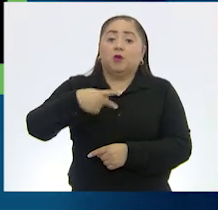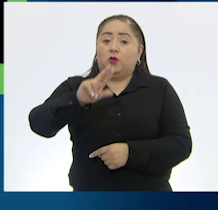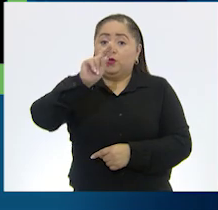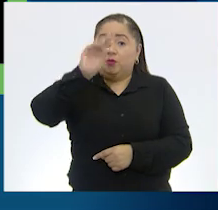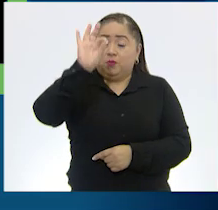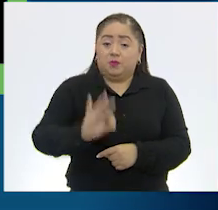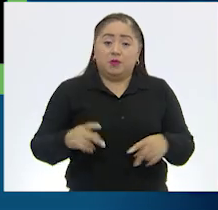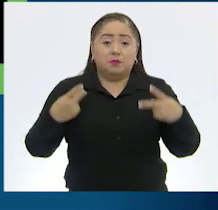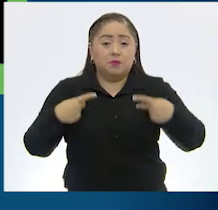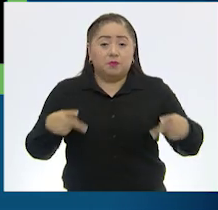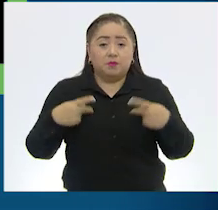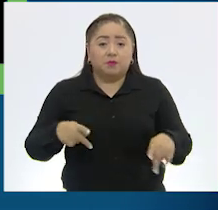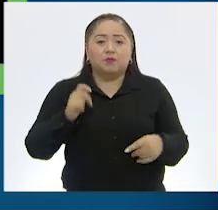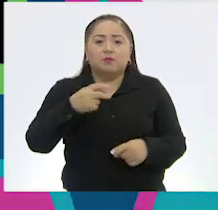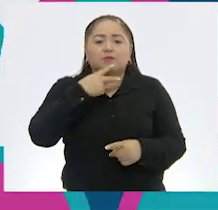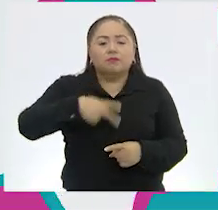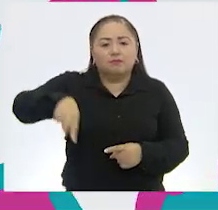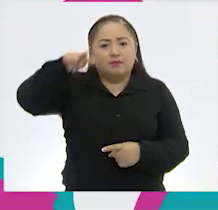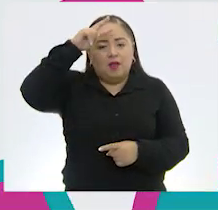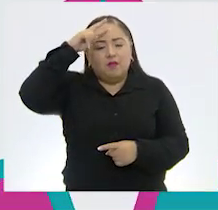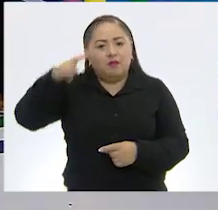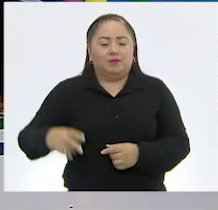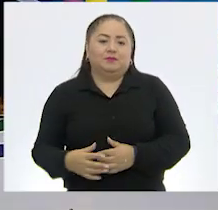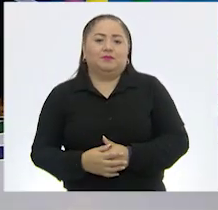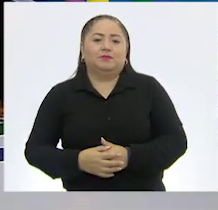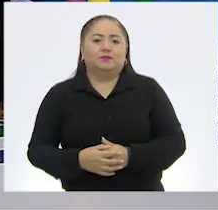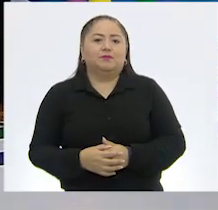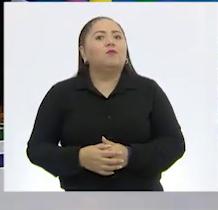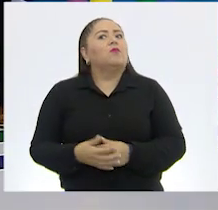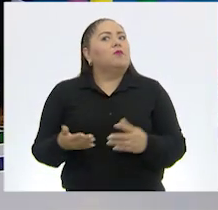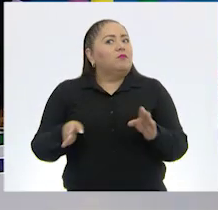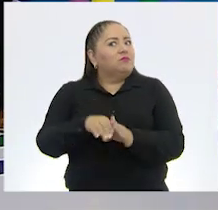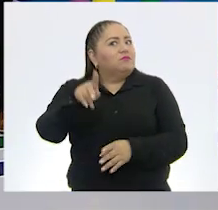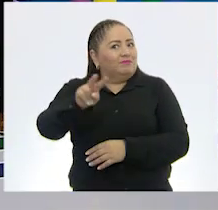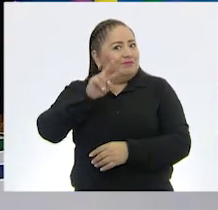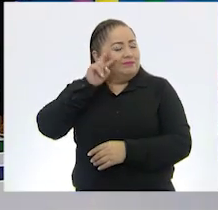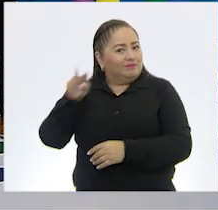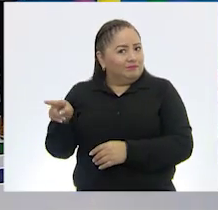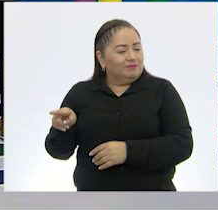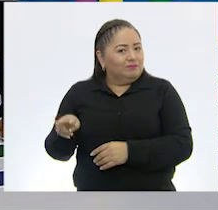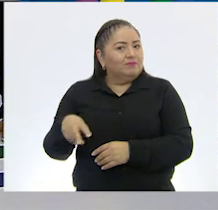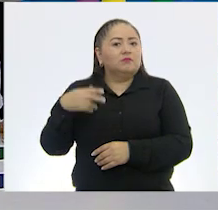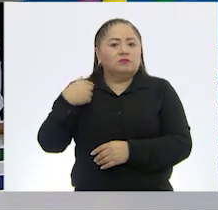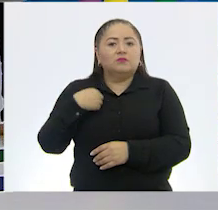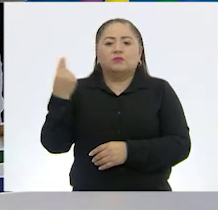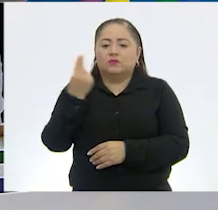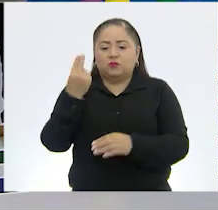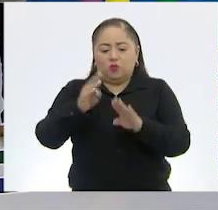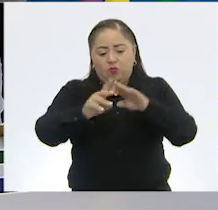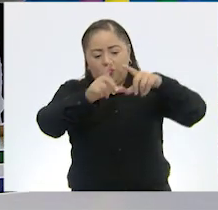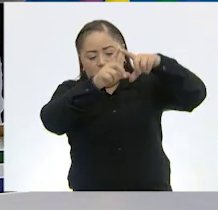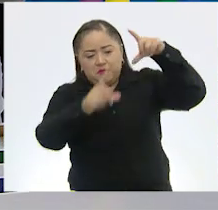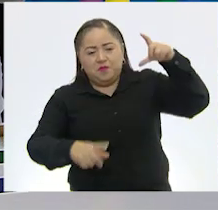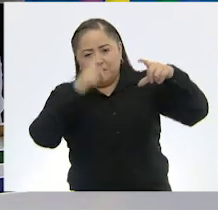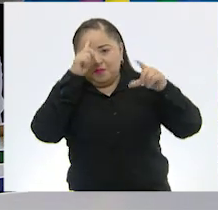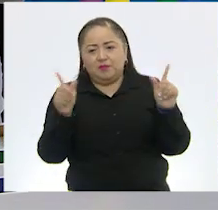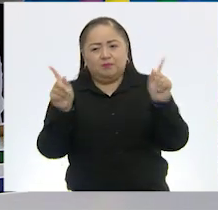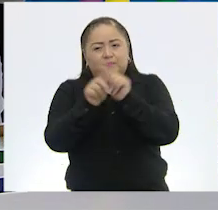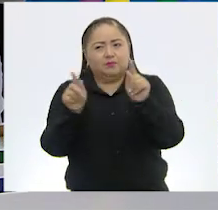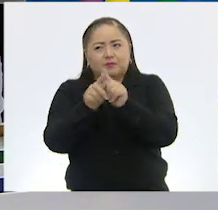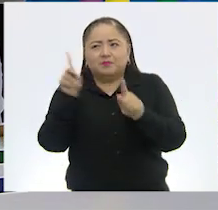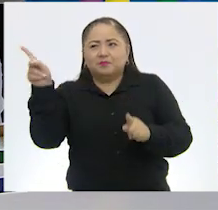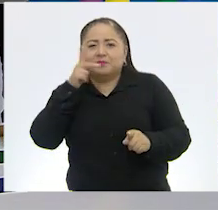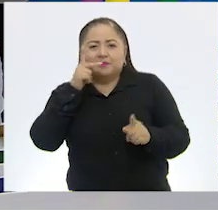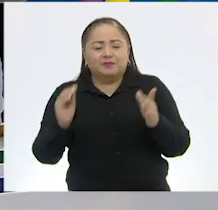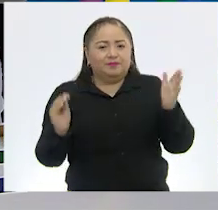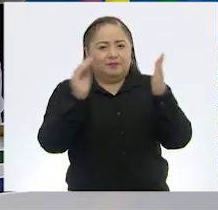de la población era analfabeta. ¿Cómo ven? ¿Qué les pareció? ¿Me ayudan a elaborar una tabla que para resumir los puntos